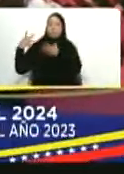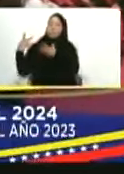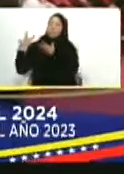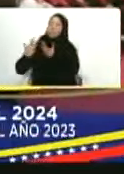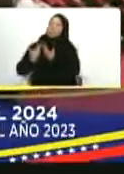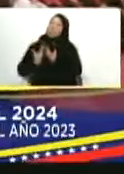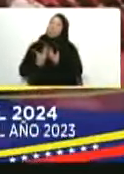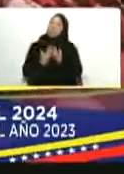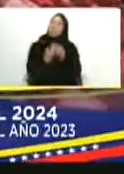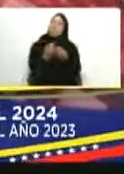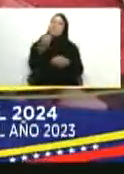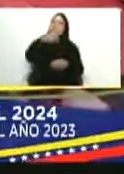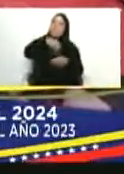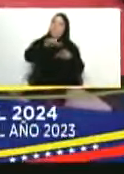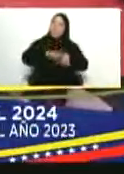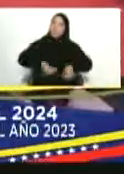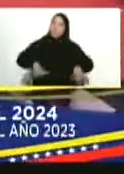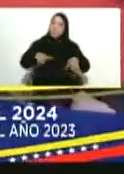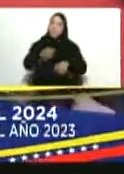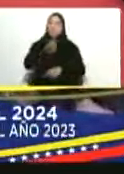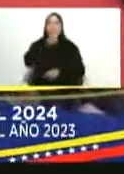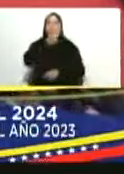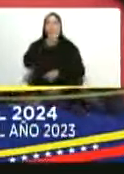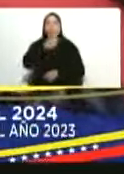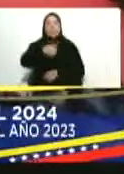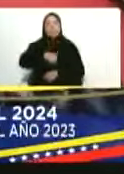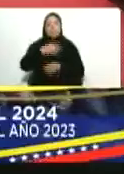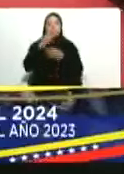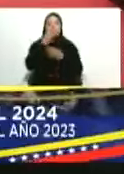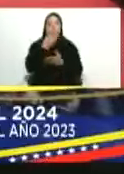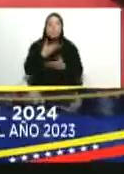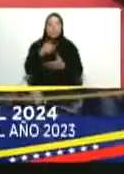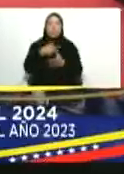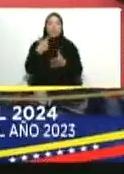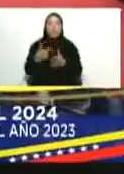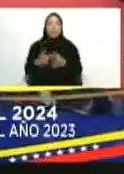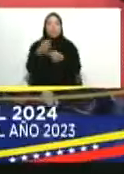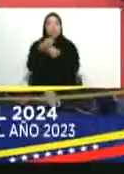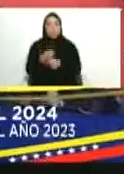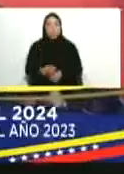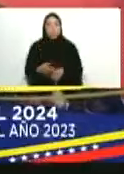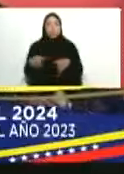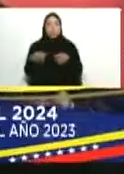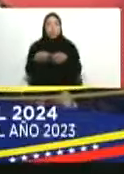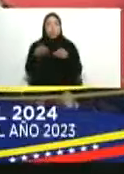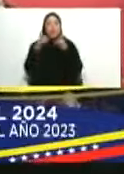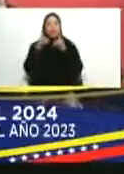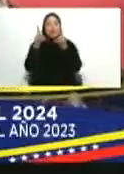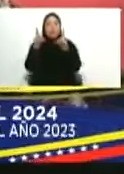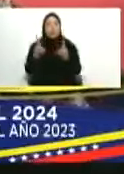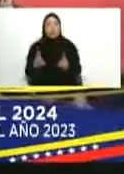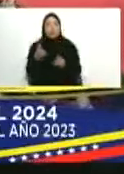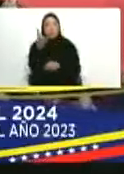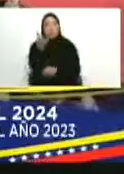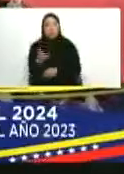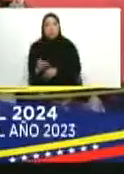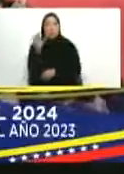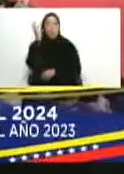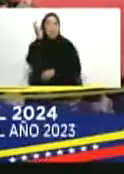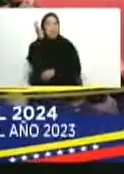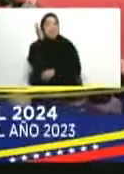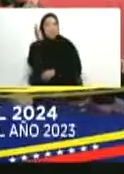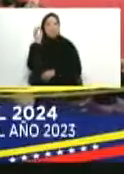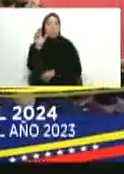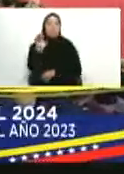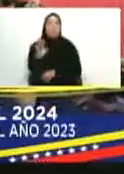a ingresar hasta el estrado. Allí vemos entonces la comisión designada por la magistrada